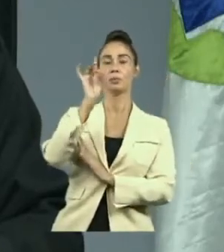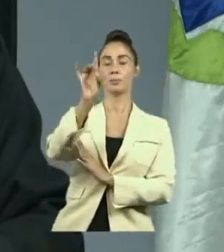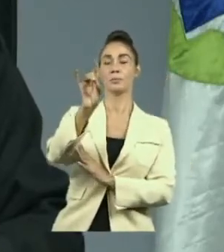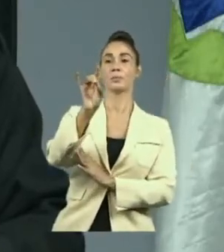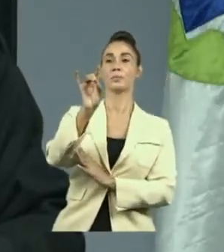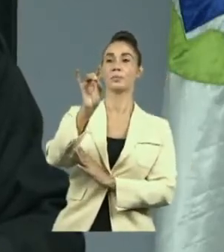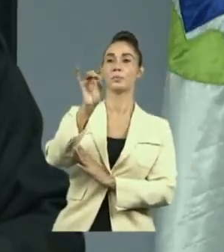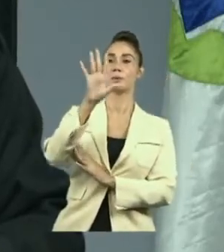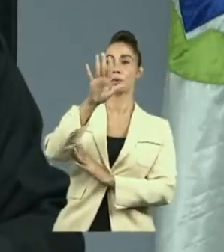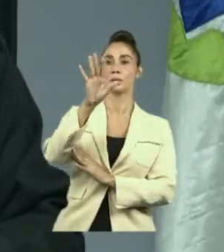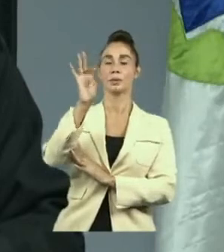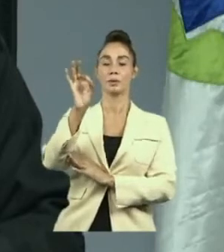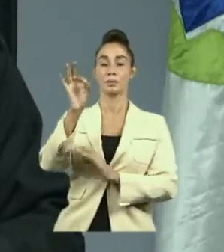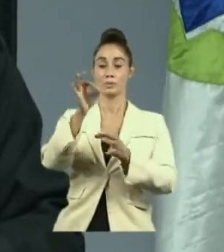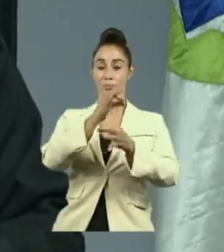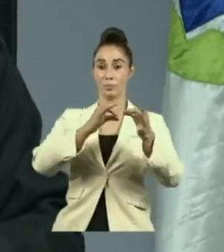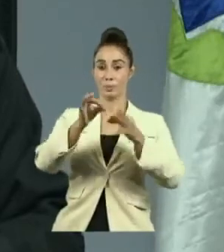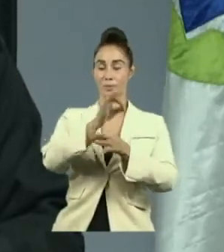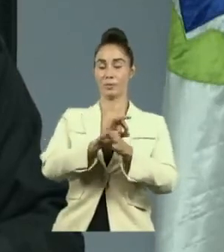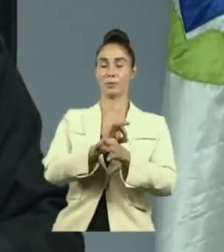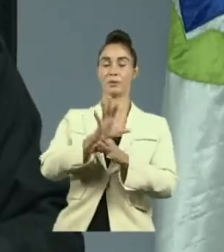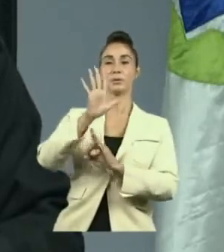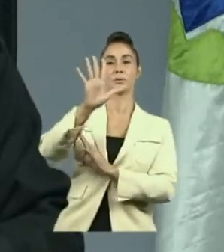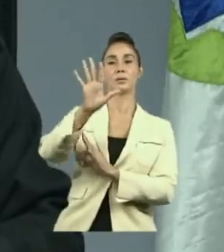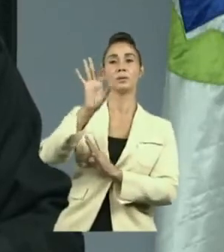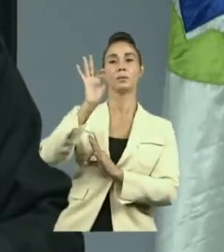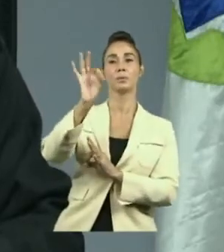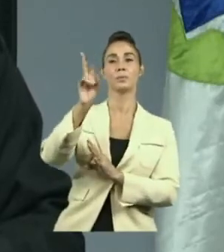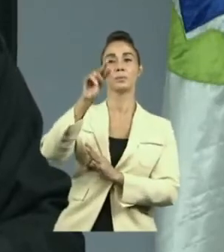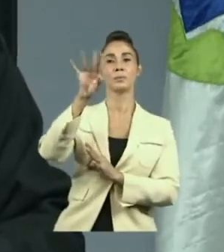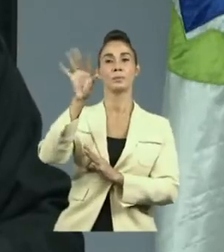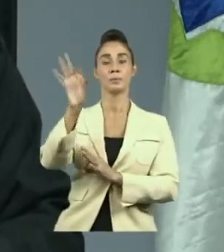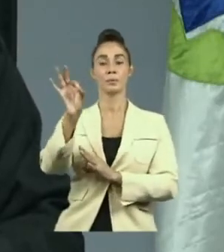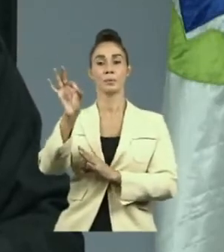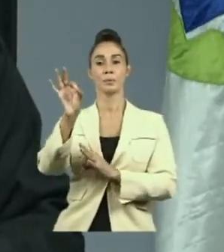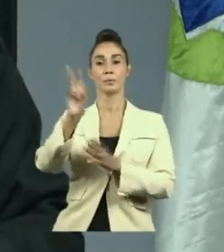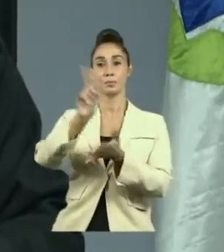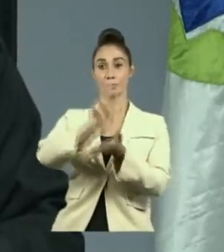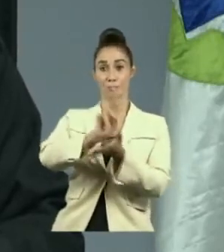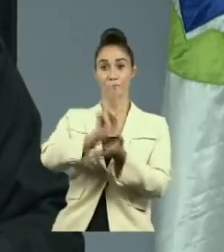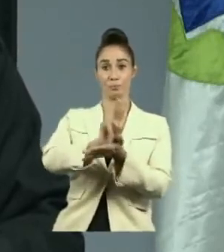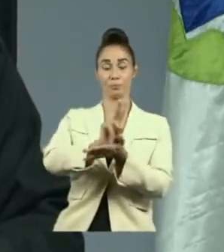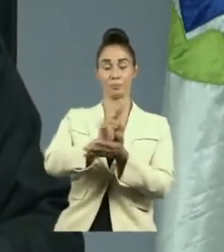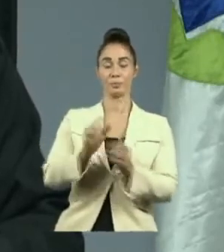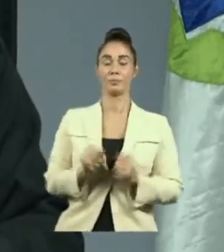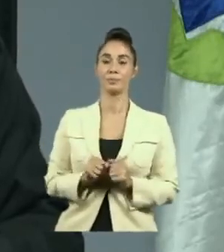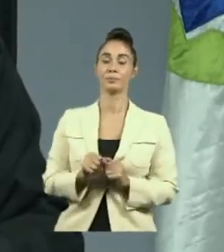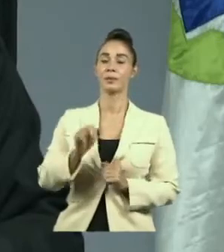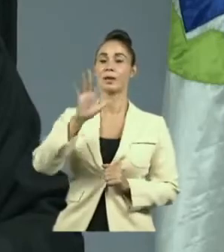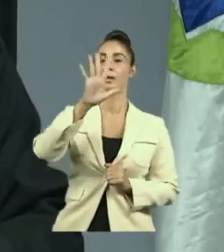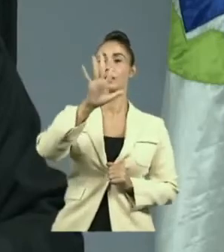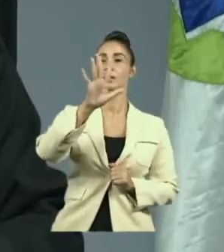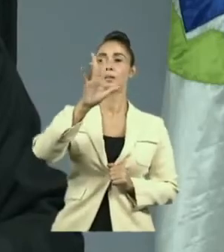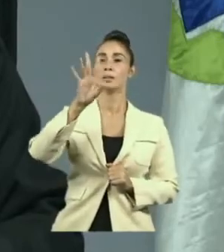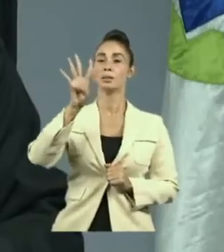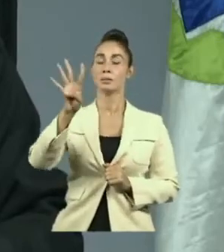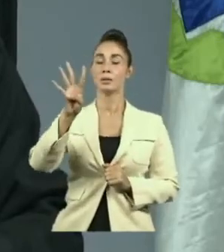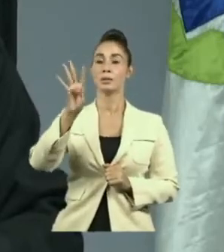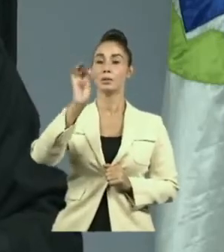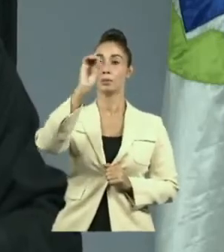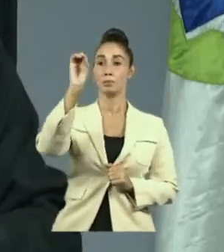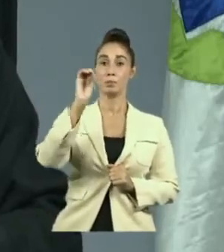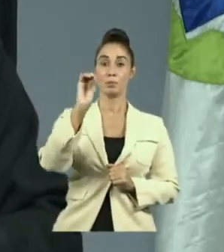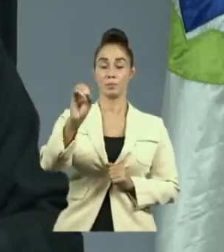duarte y 5.29 en la vega el 54 puntos 12 por ciento